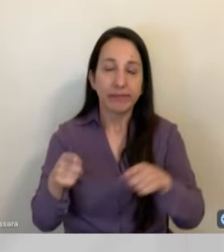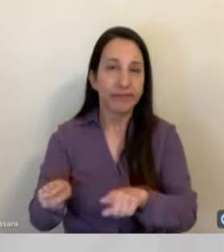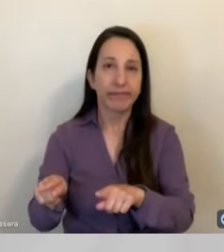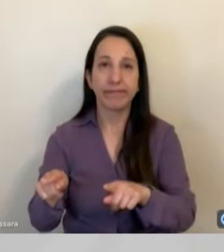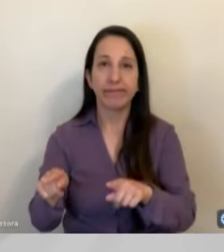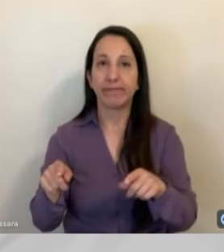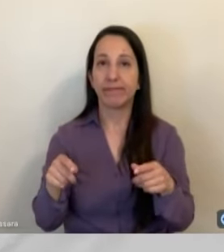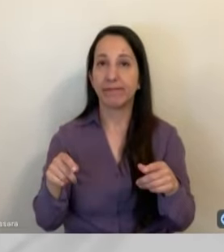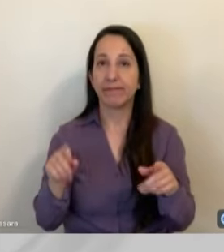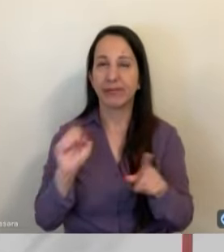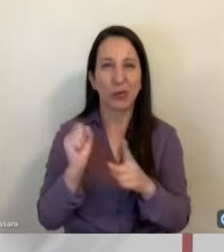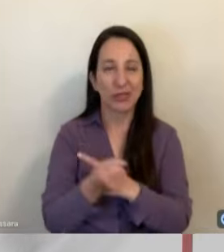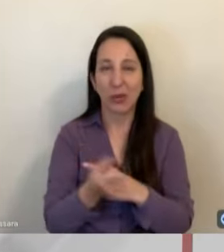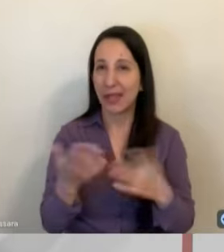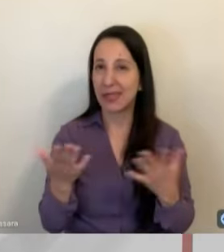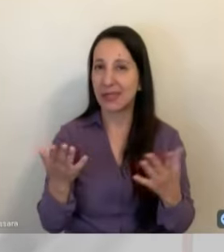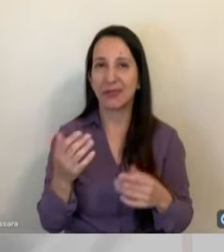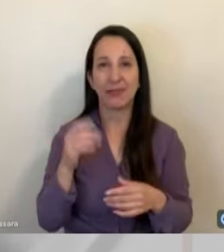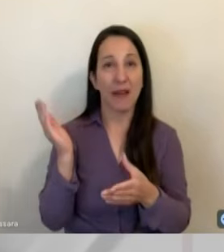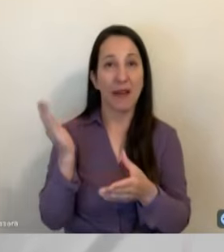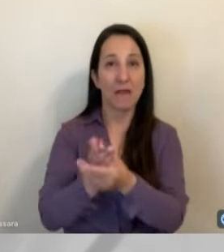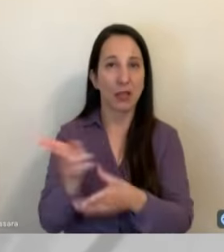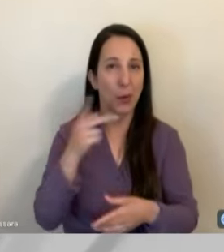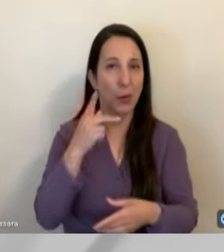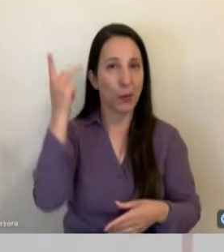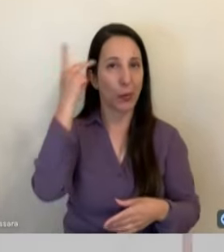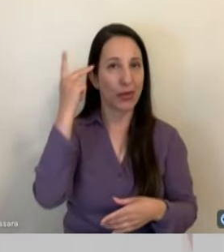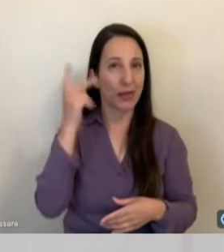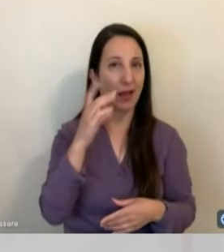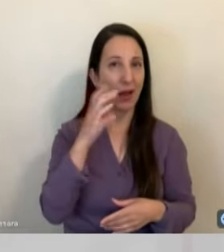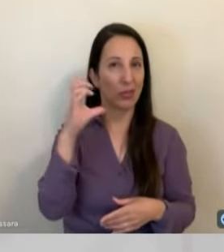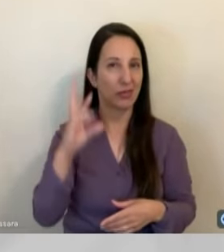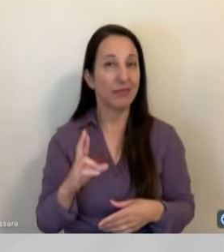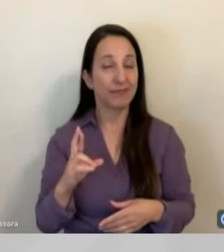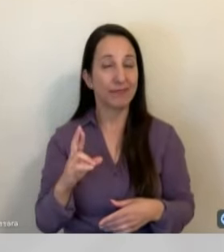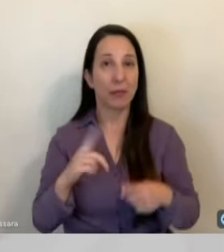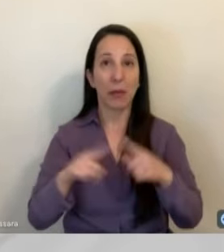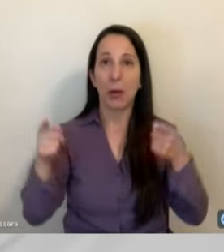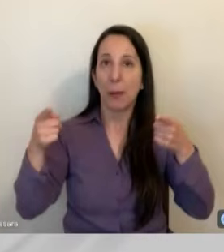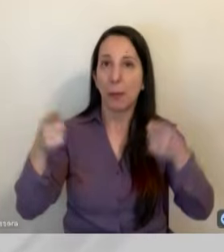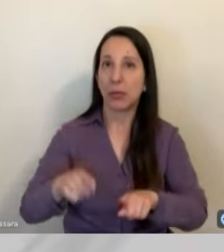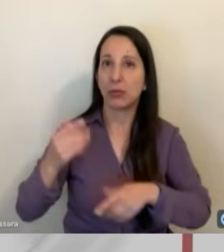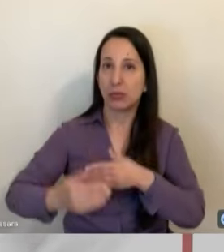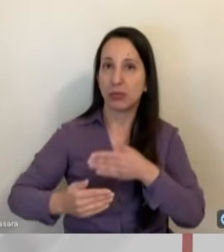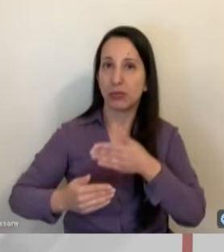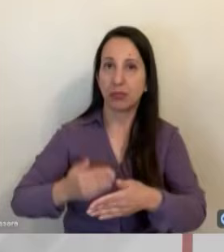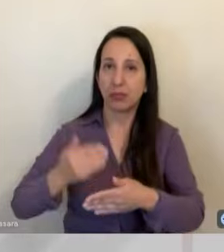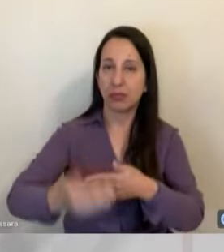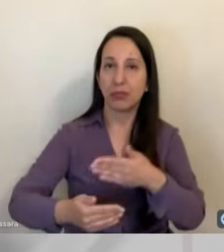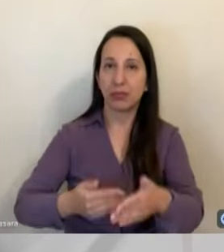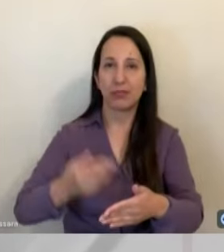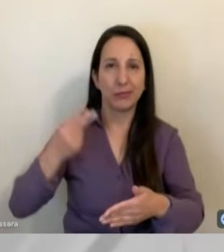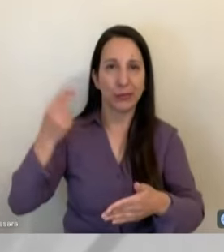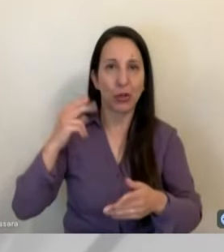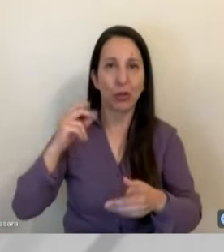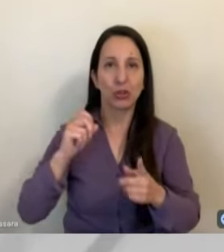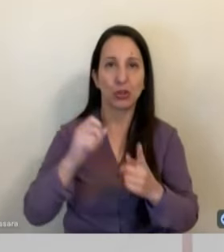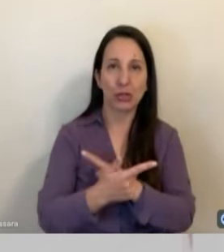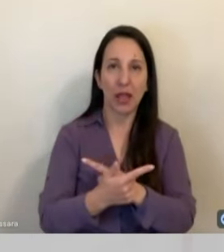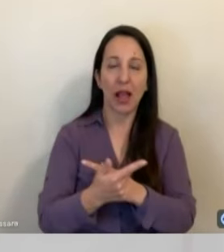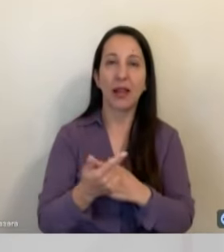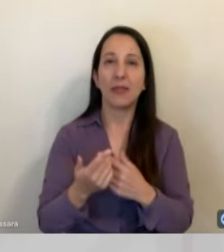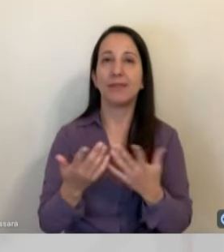no tendrían que haber afectado la política del país, pero se desenvolvieron de tal manera los acontecimientos históricos y sociales que hicieron